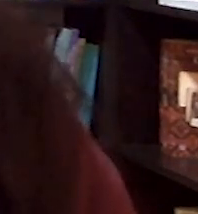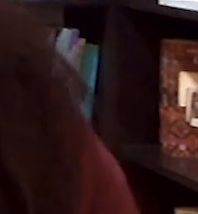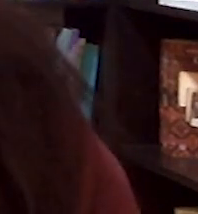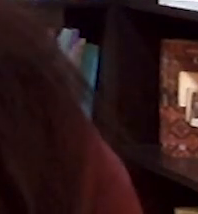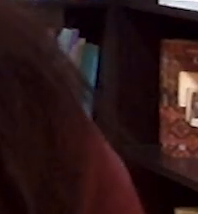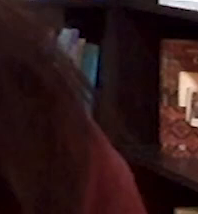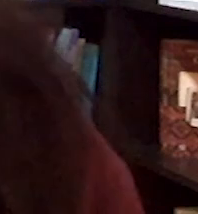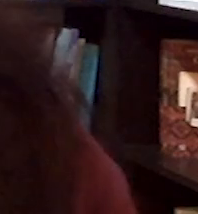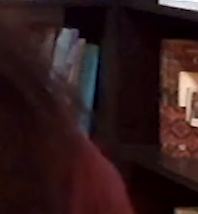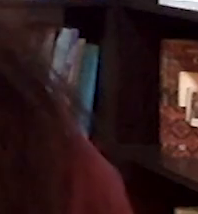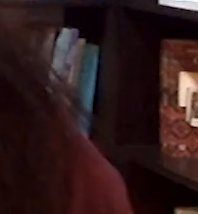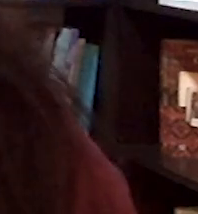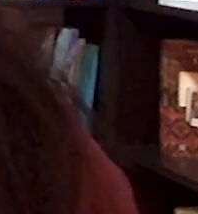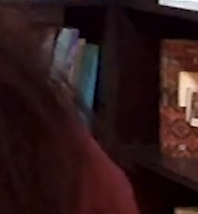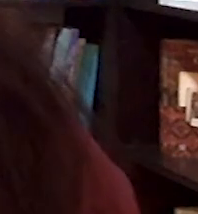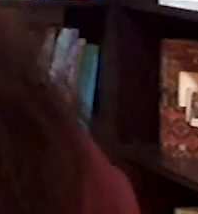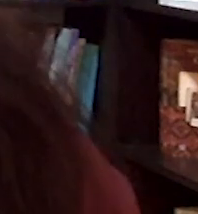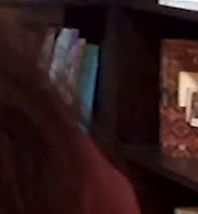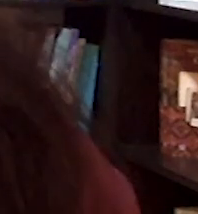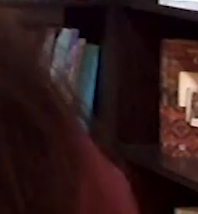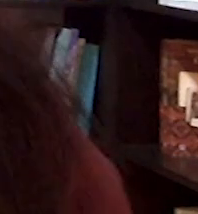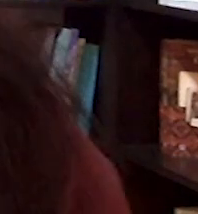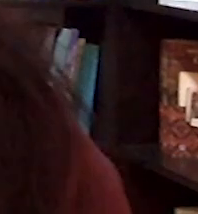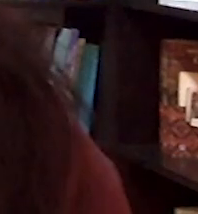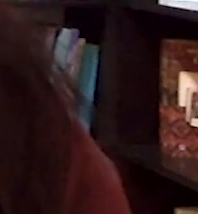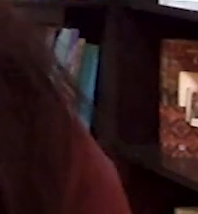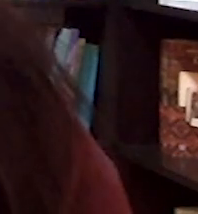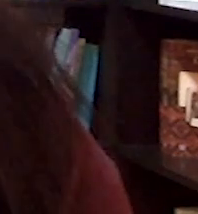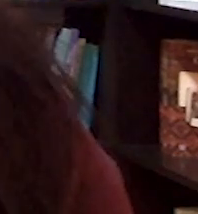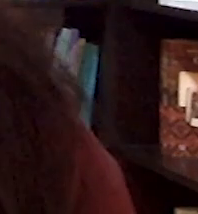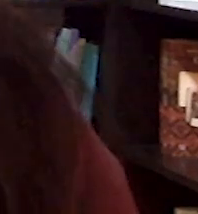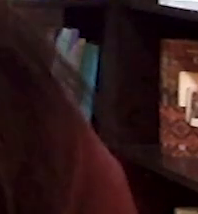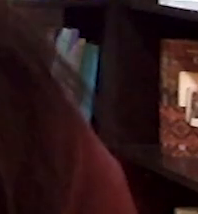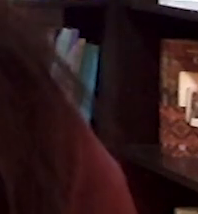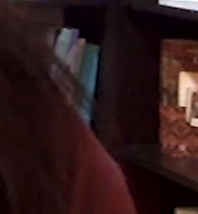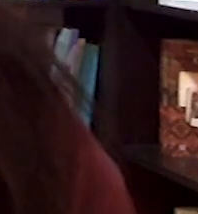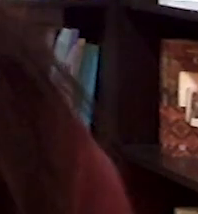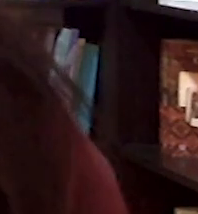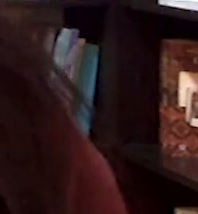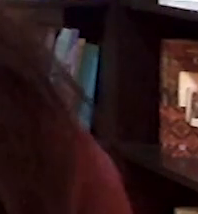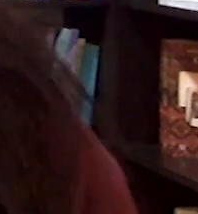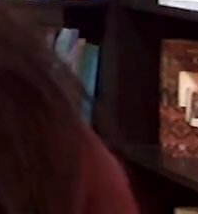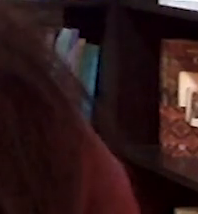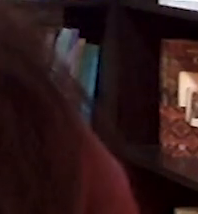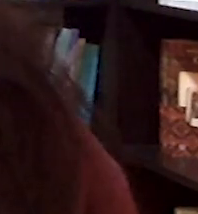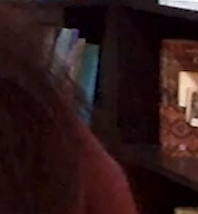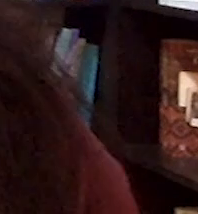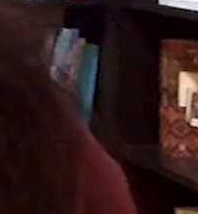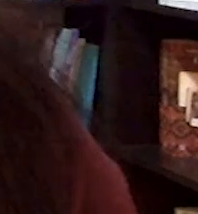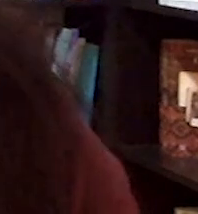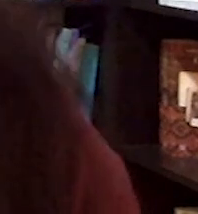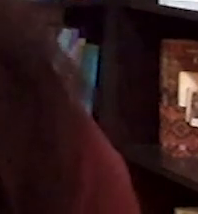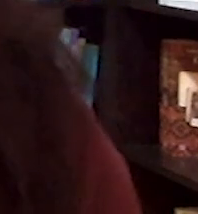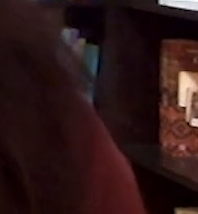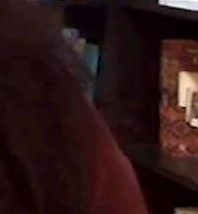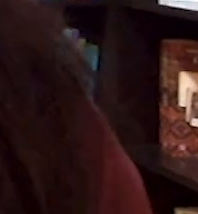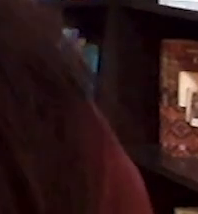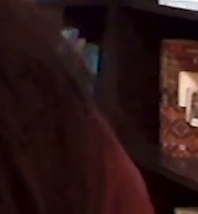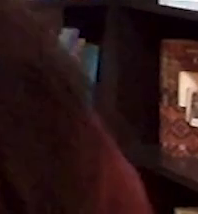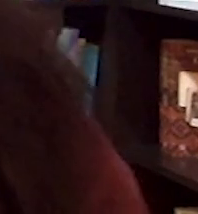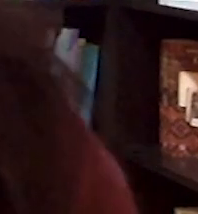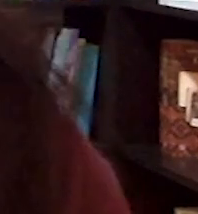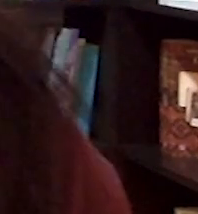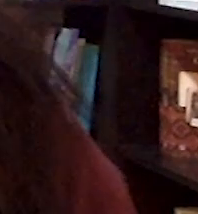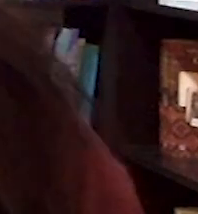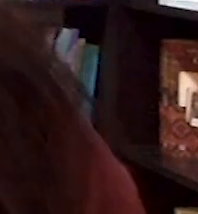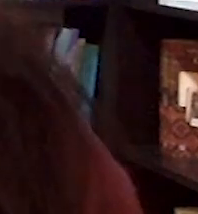interesante, que no se deben perder. Si no han ido por su libro, acudan a su librería más cercana, pídanlo. Solamente se tienen